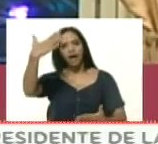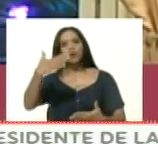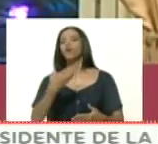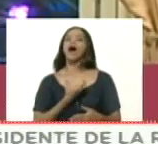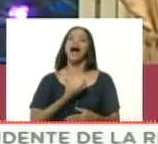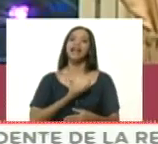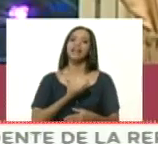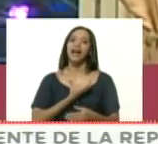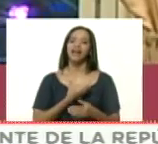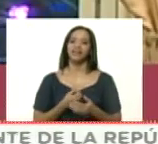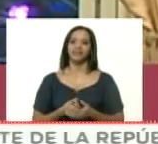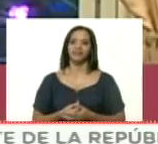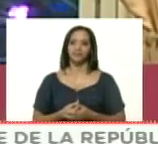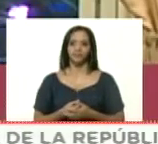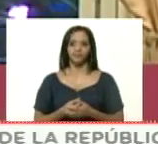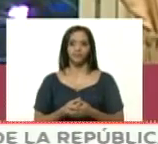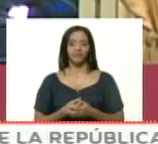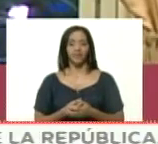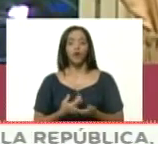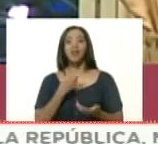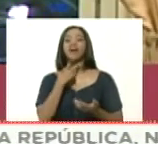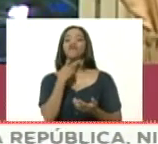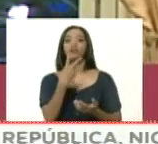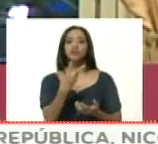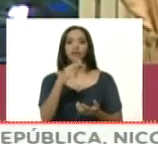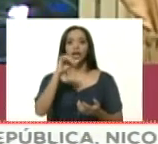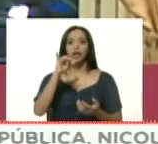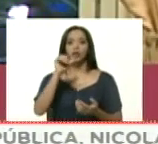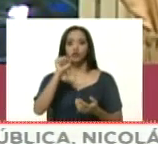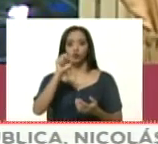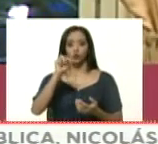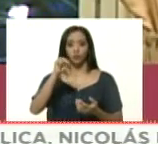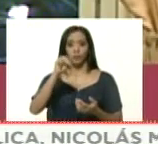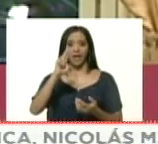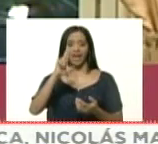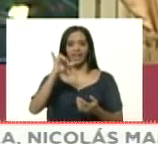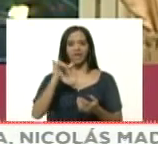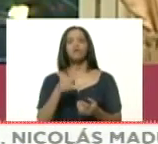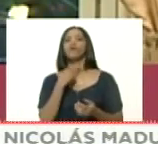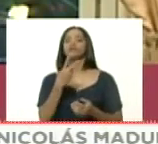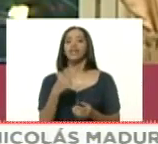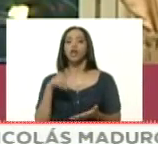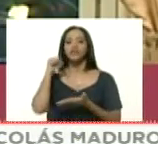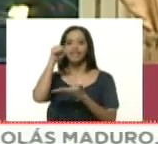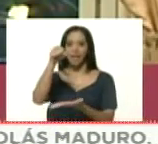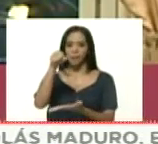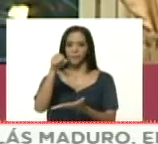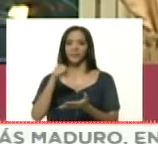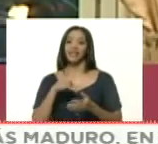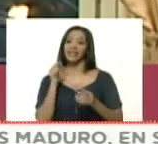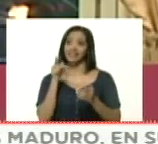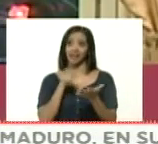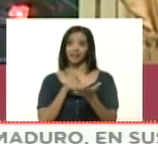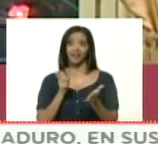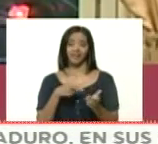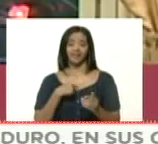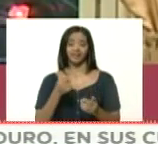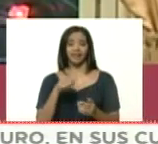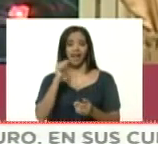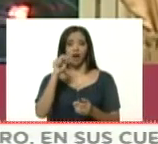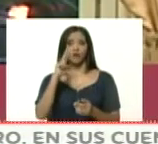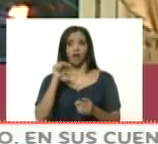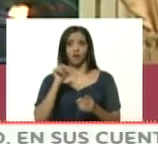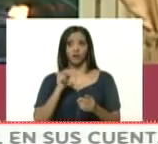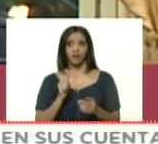de Araure, con las voceras Yusmeri Escobar, vocera de los CLAP, ¿no? Y allá desde Araure vamos